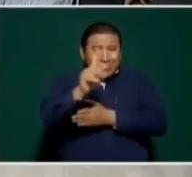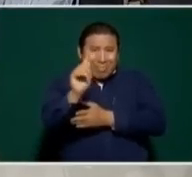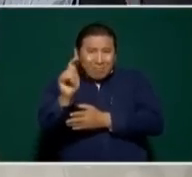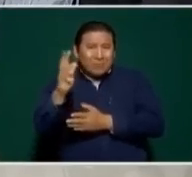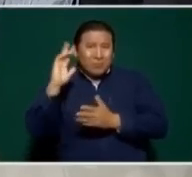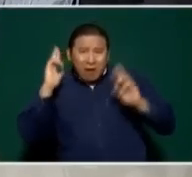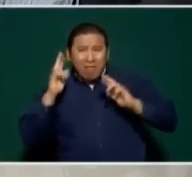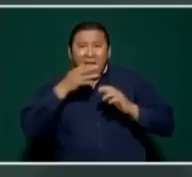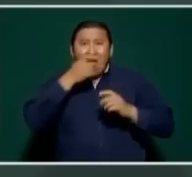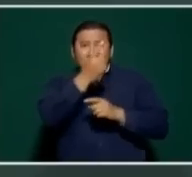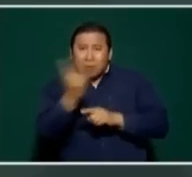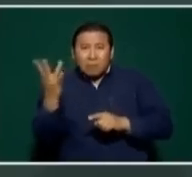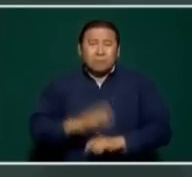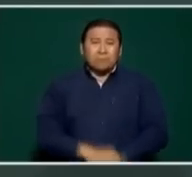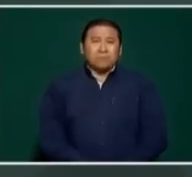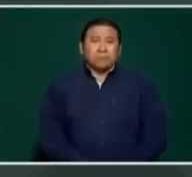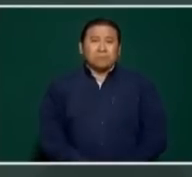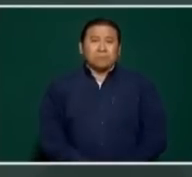comunicación convencionales